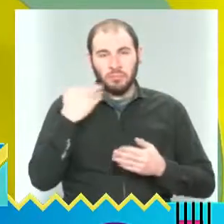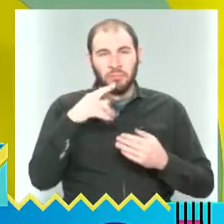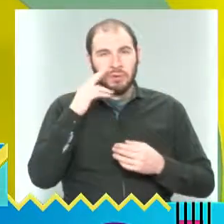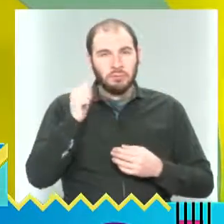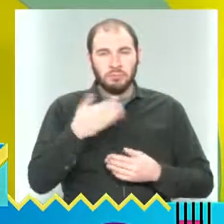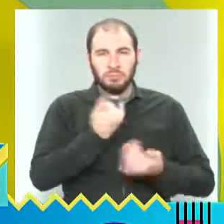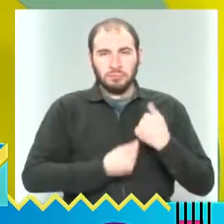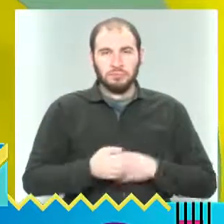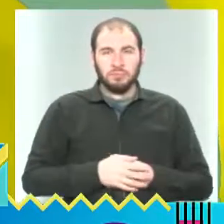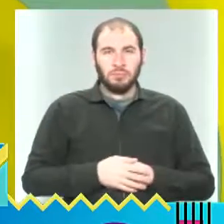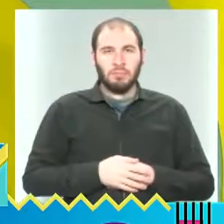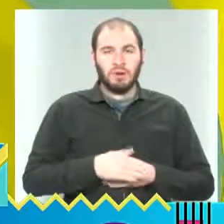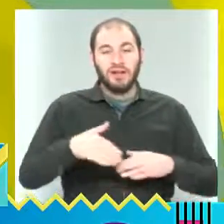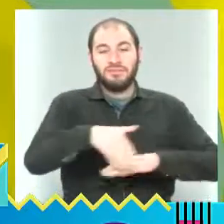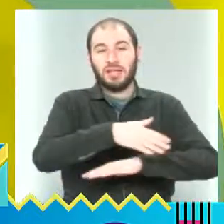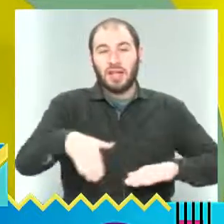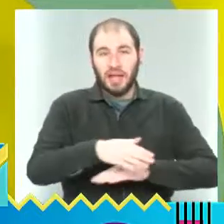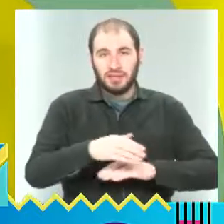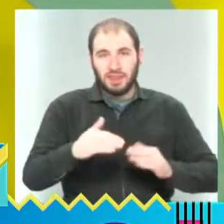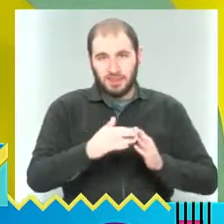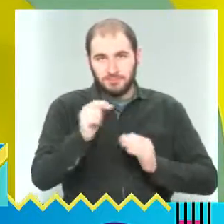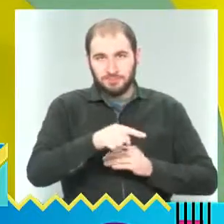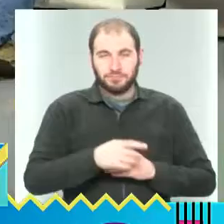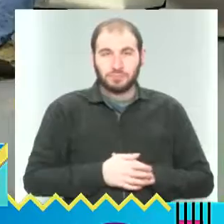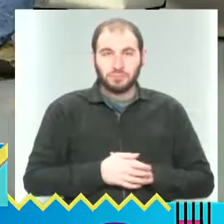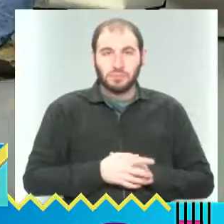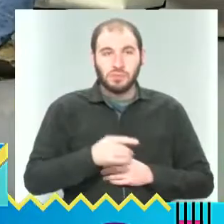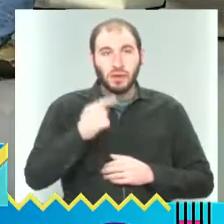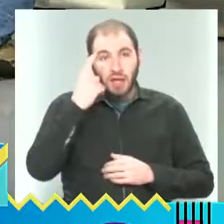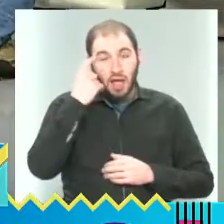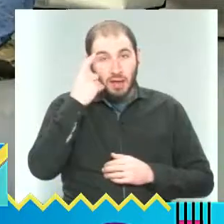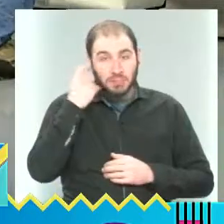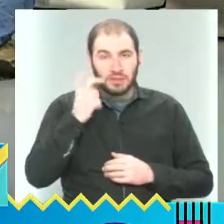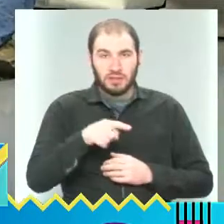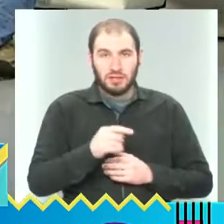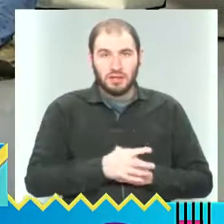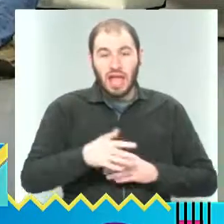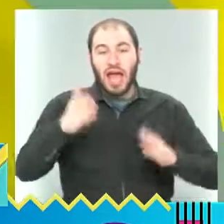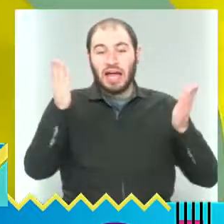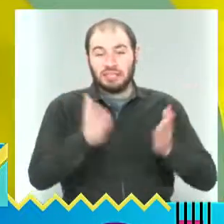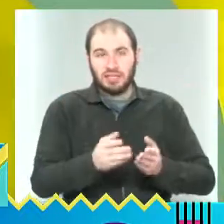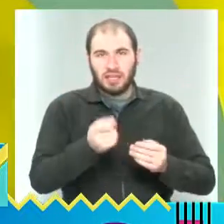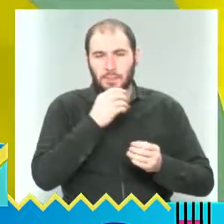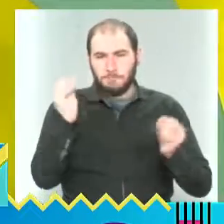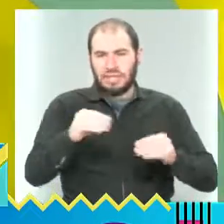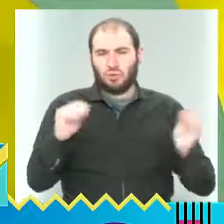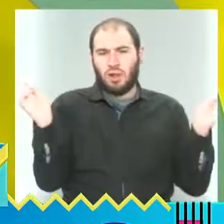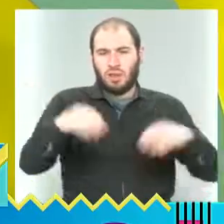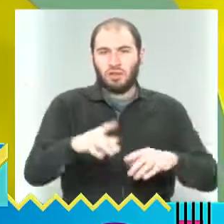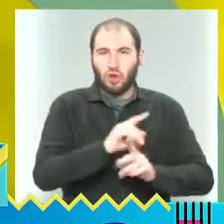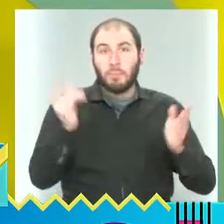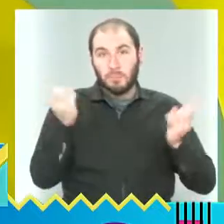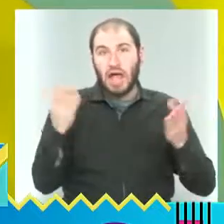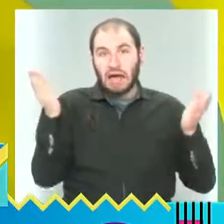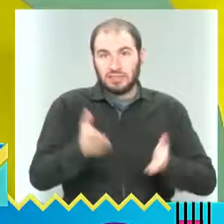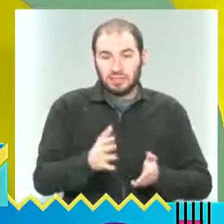que las veredas de su casa, tiene que aprender que no tiene que en la sequía echar toda la basura, porque la sequía es